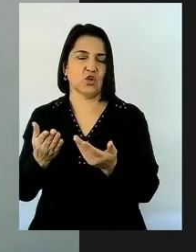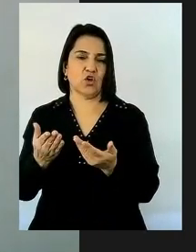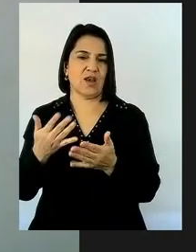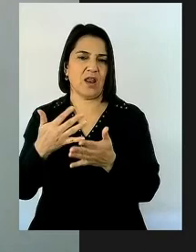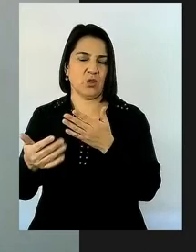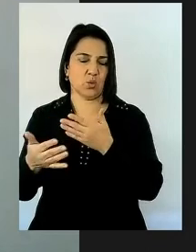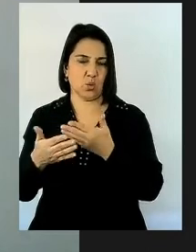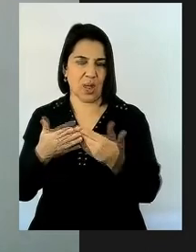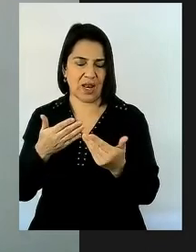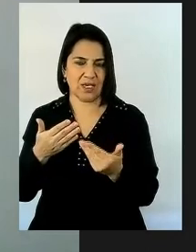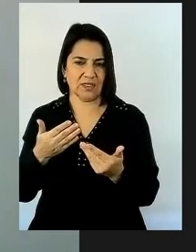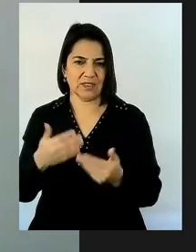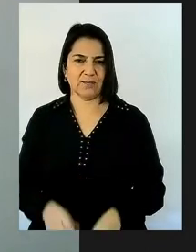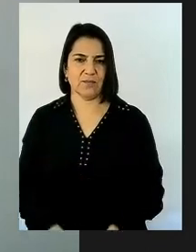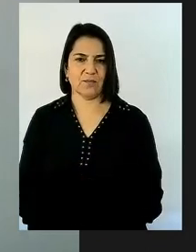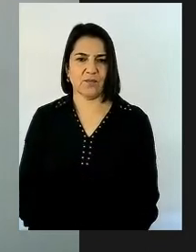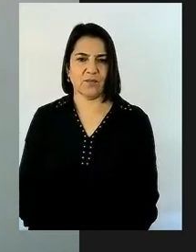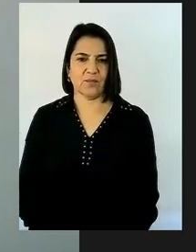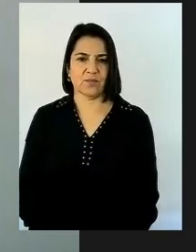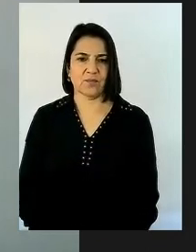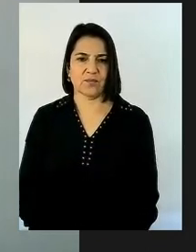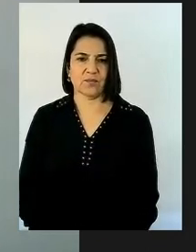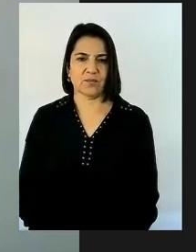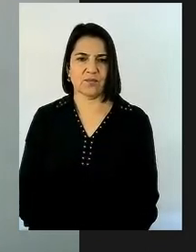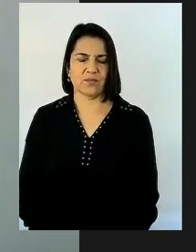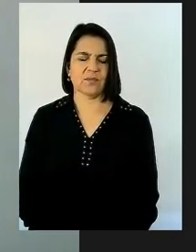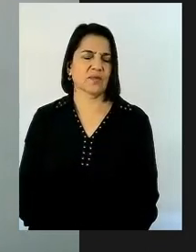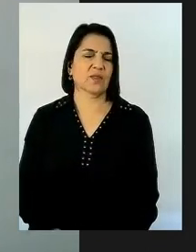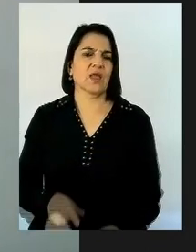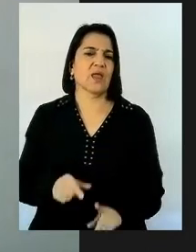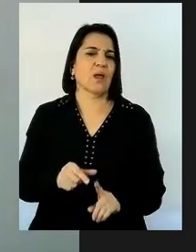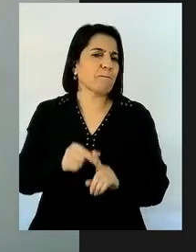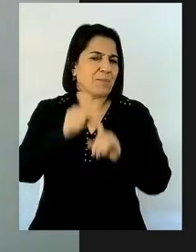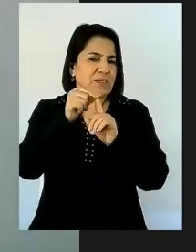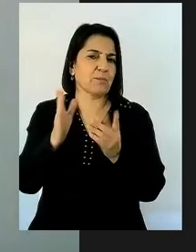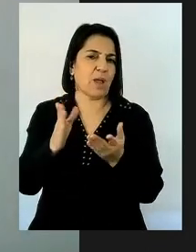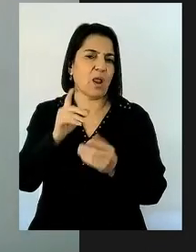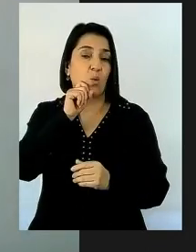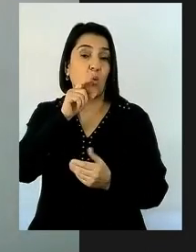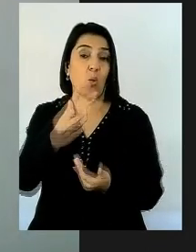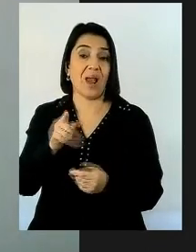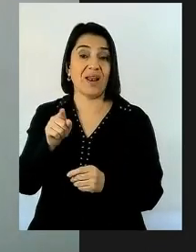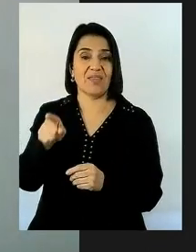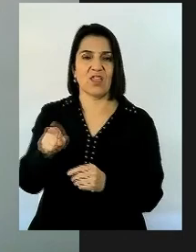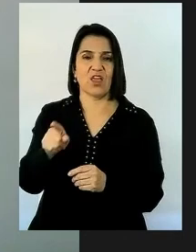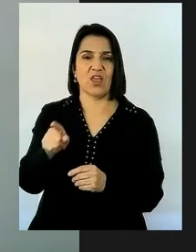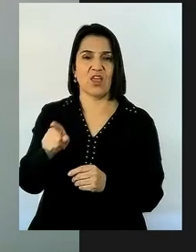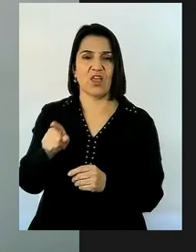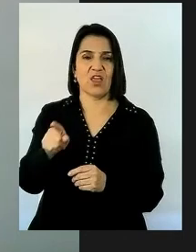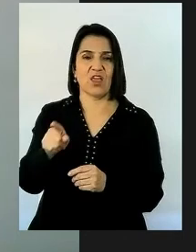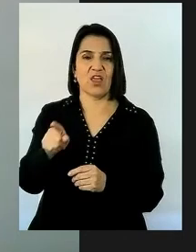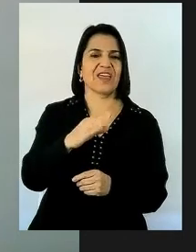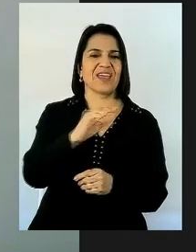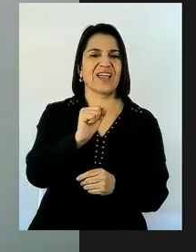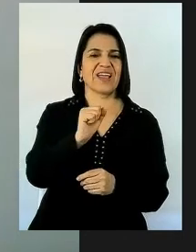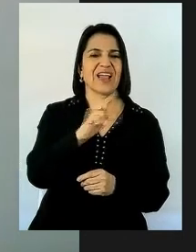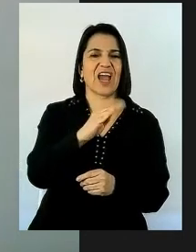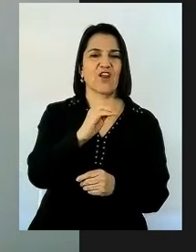¿cuál prima? Y dio el ejemplo de los bonos de carbono. nuestra mirada,